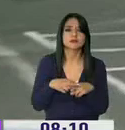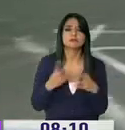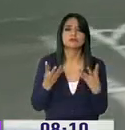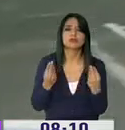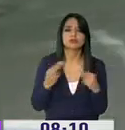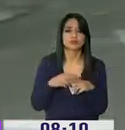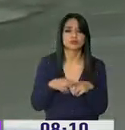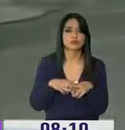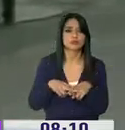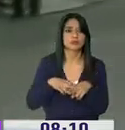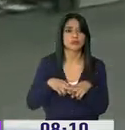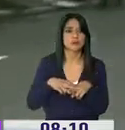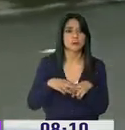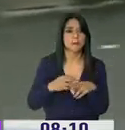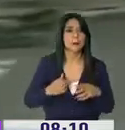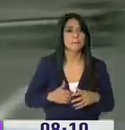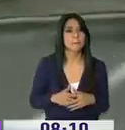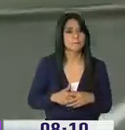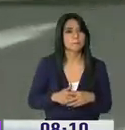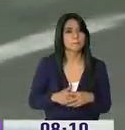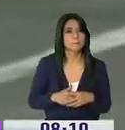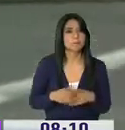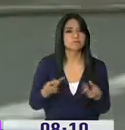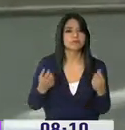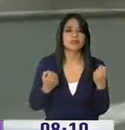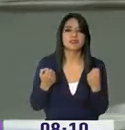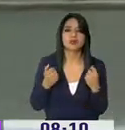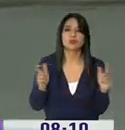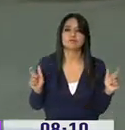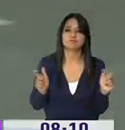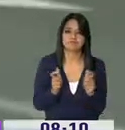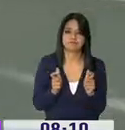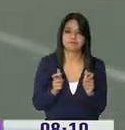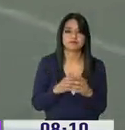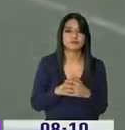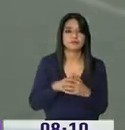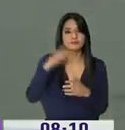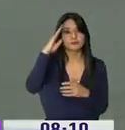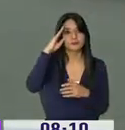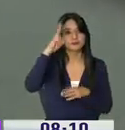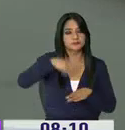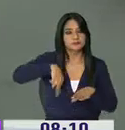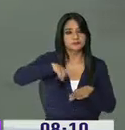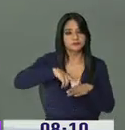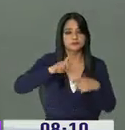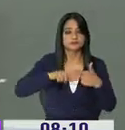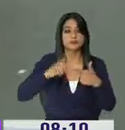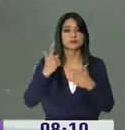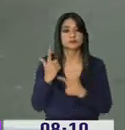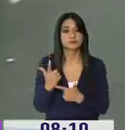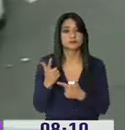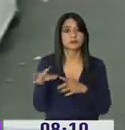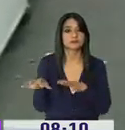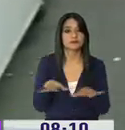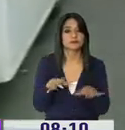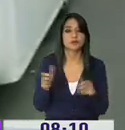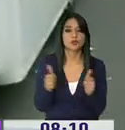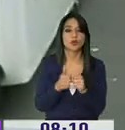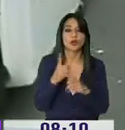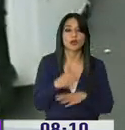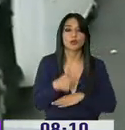taxi y también mucho vehículo liviano. La Policía Nacional, las Fuerzas Armadas, en coordinación con las